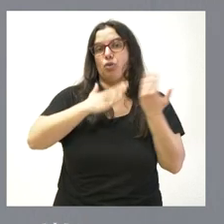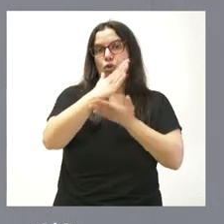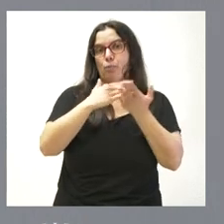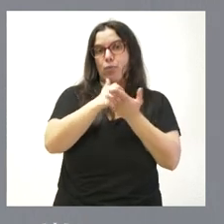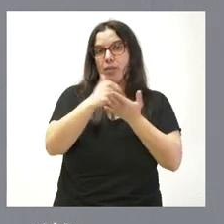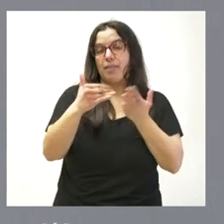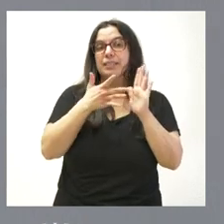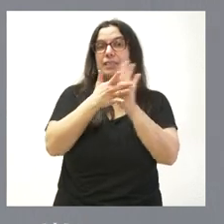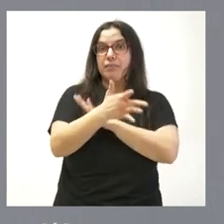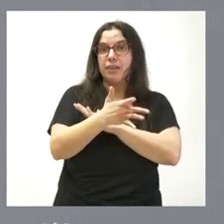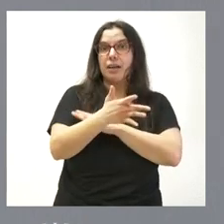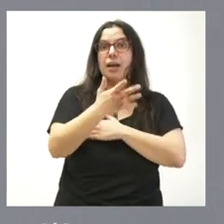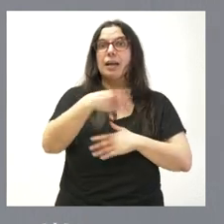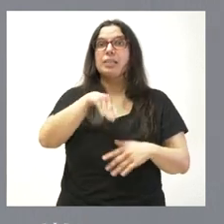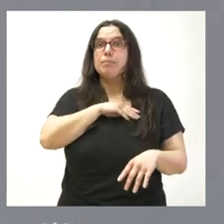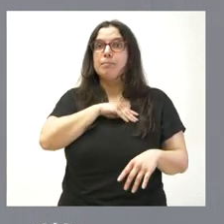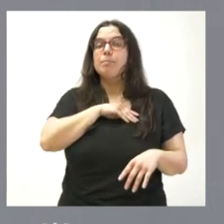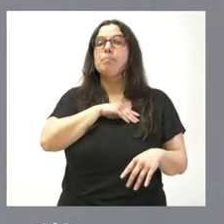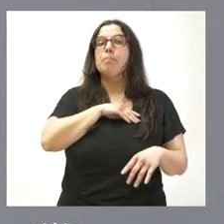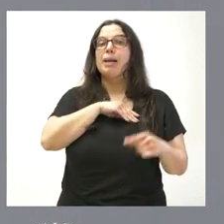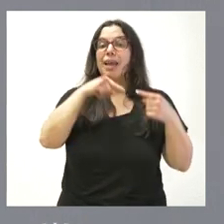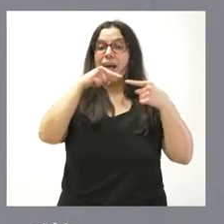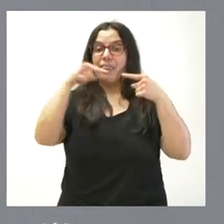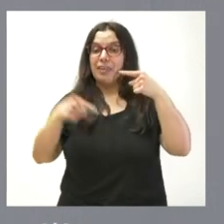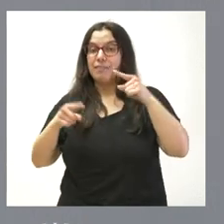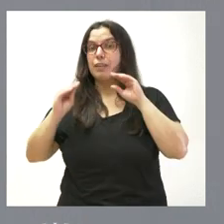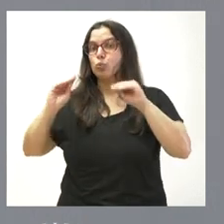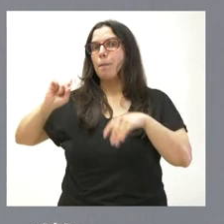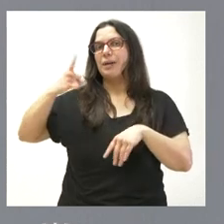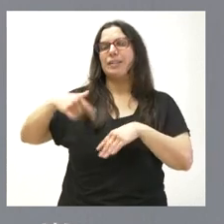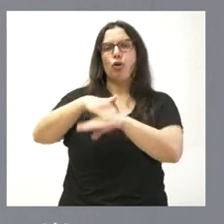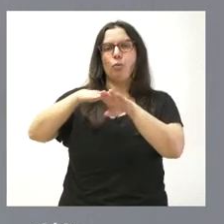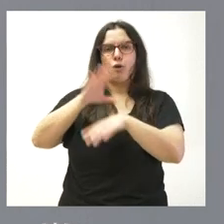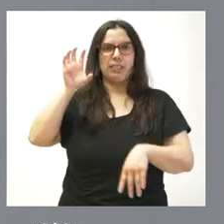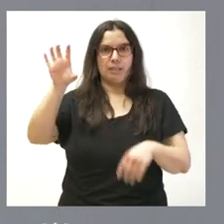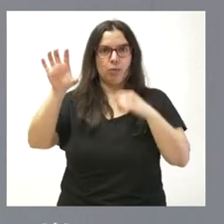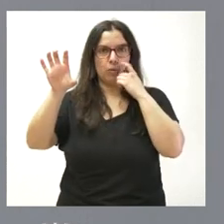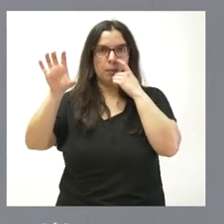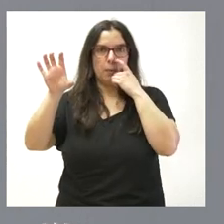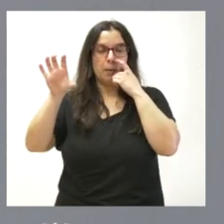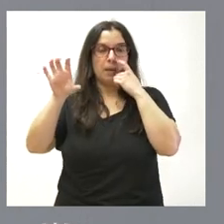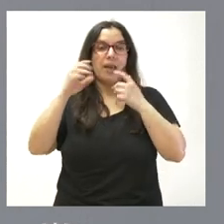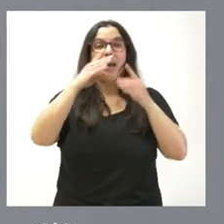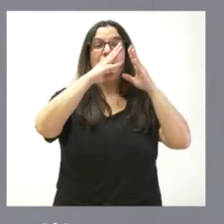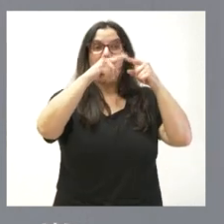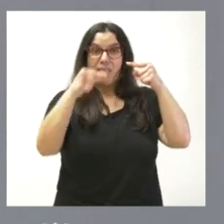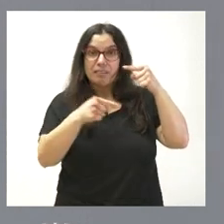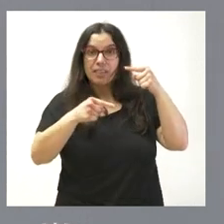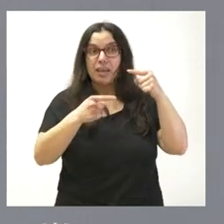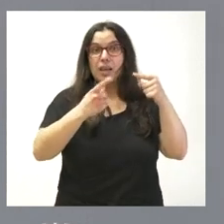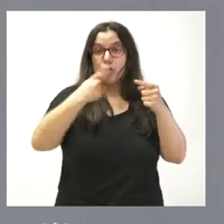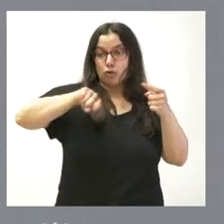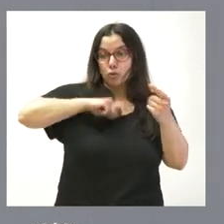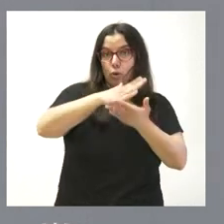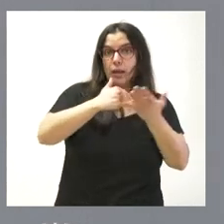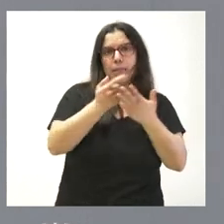autónomas por tanto el déficit de España es un déficit fundamentalmente de la administración del estado y en muy pequeña medida de las comunidades autónomas a pesar de que somos